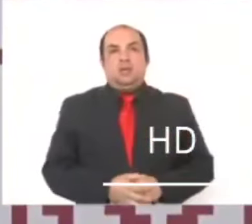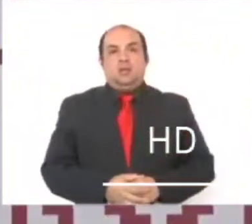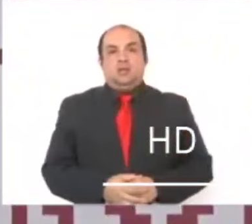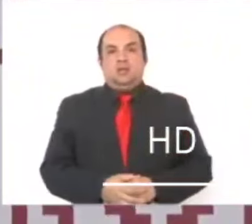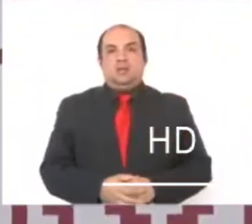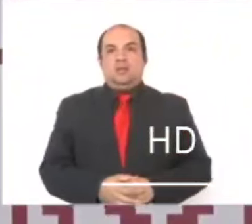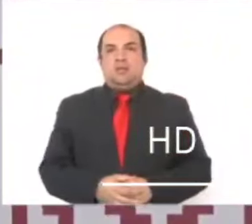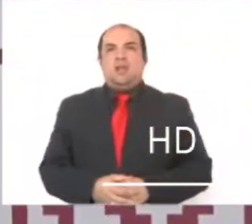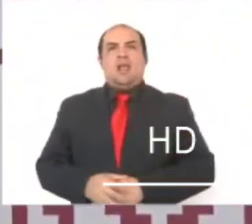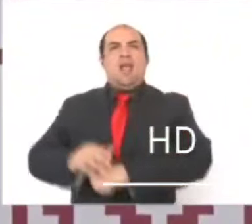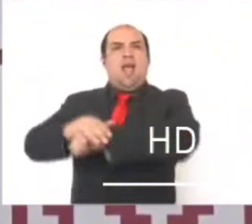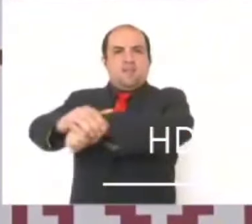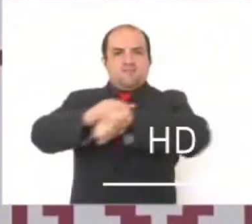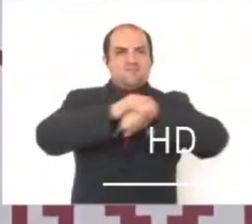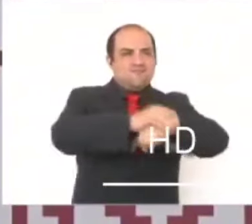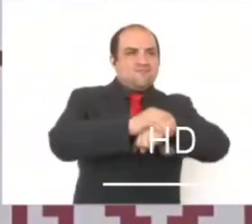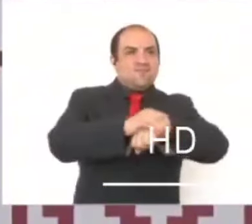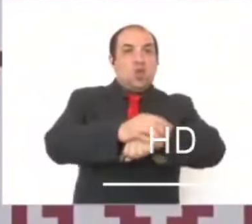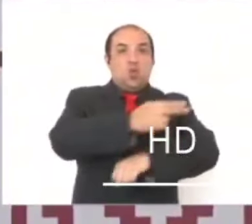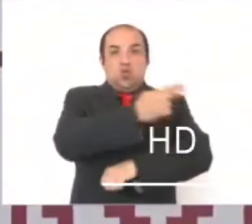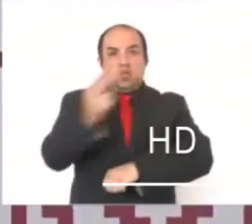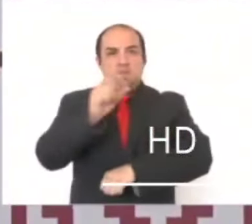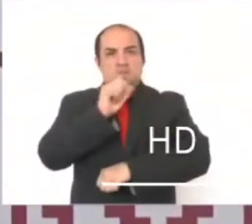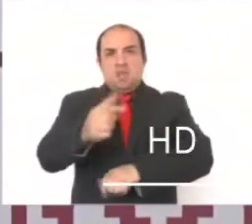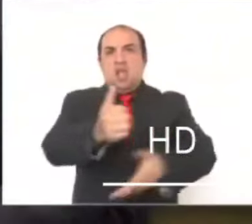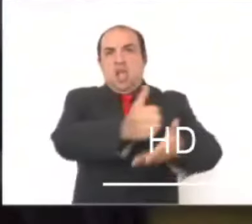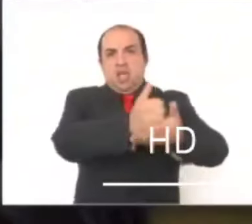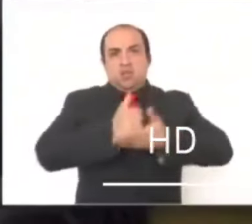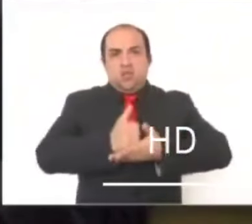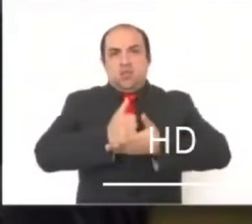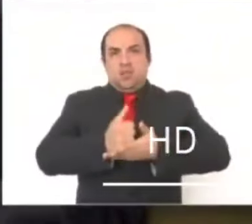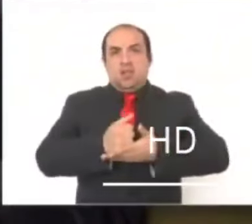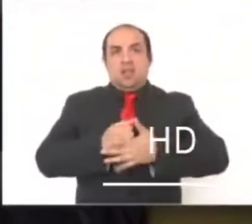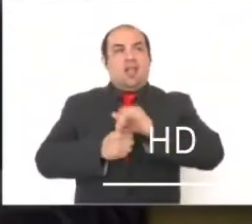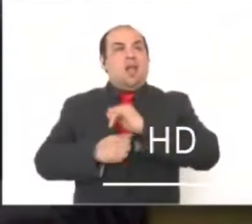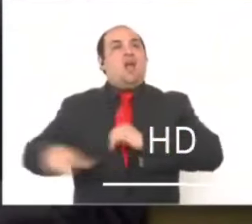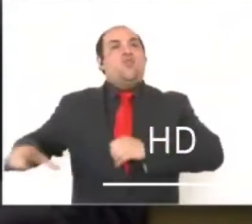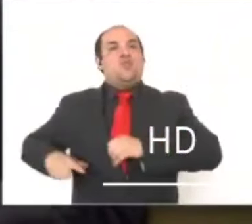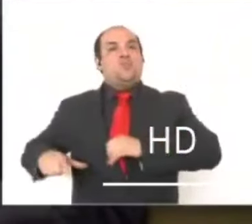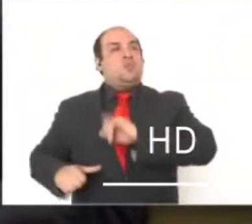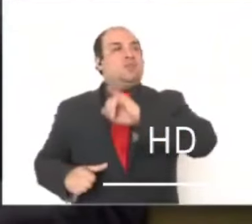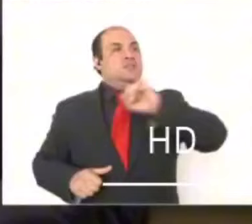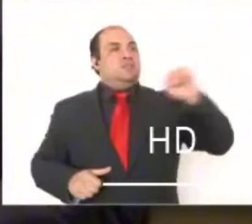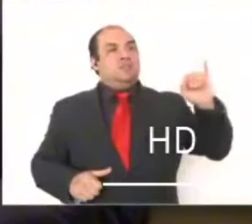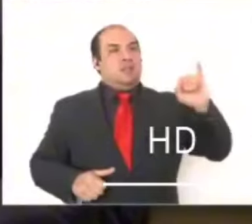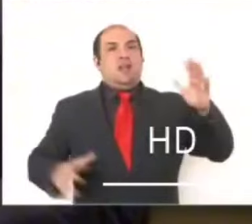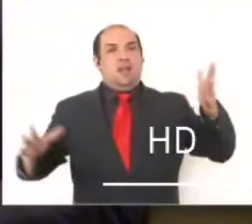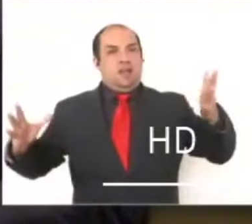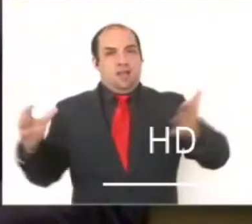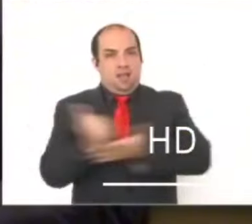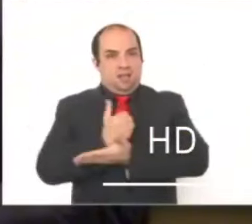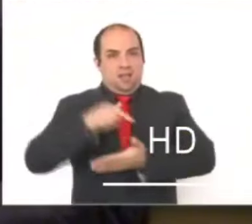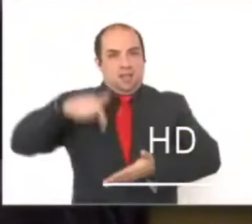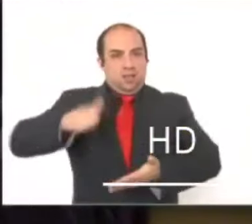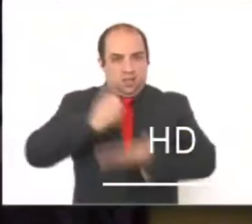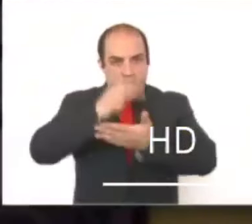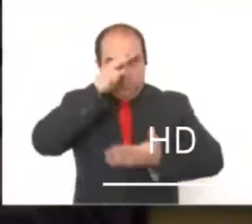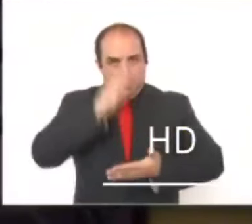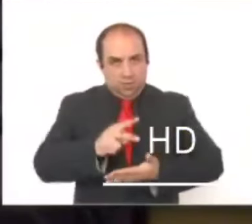banda, ustedes ayudaron también a que la izquierda llegara al gobierno de esta